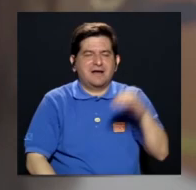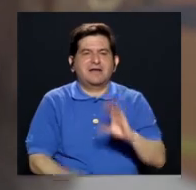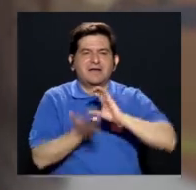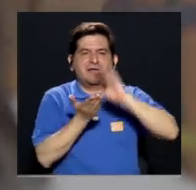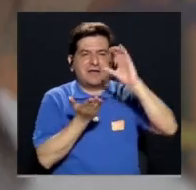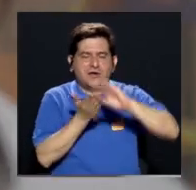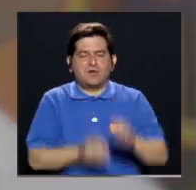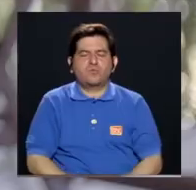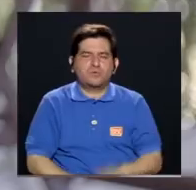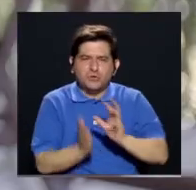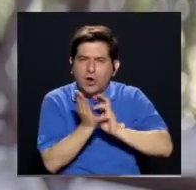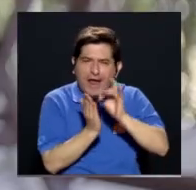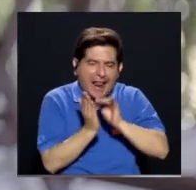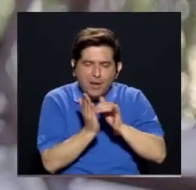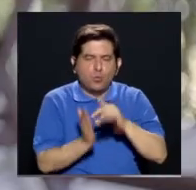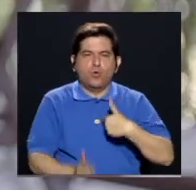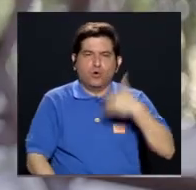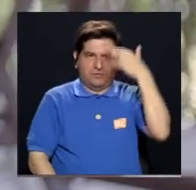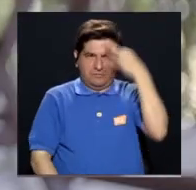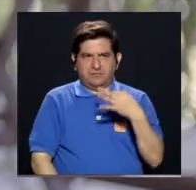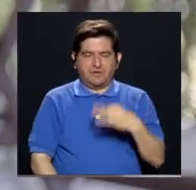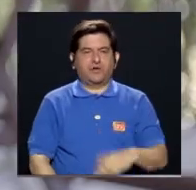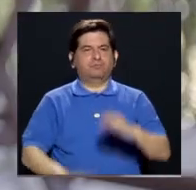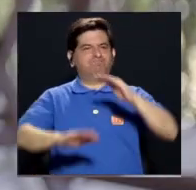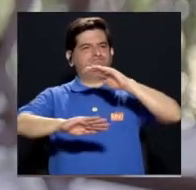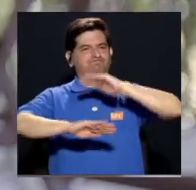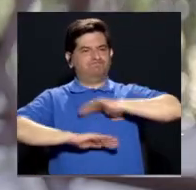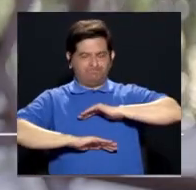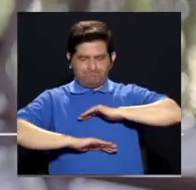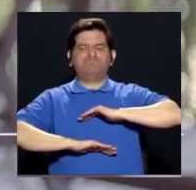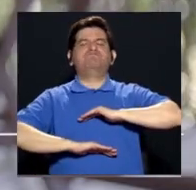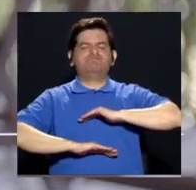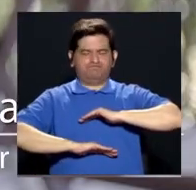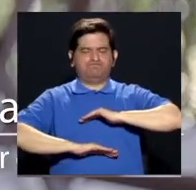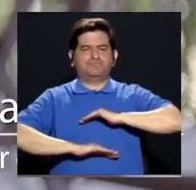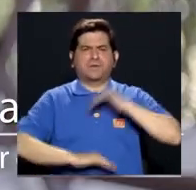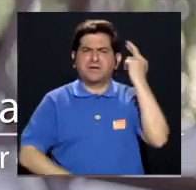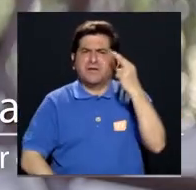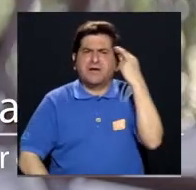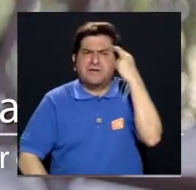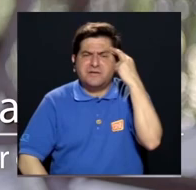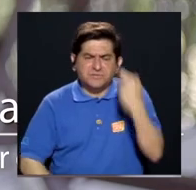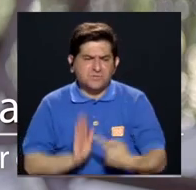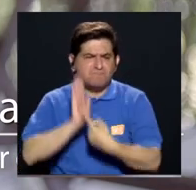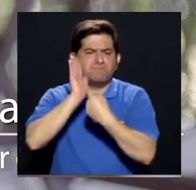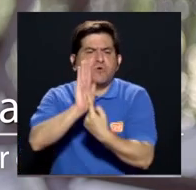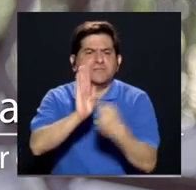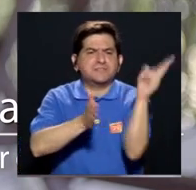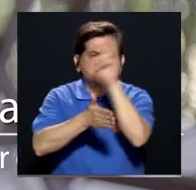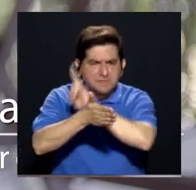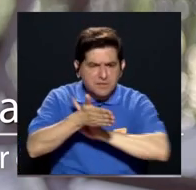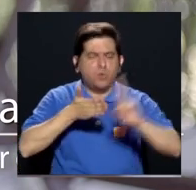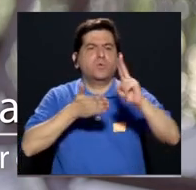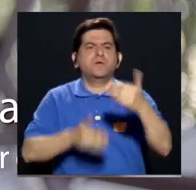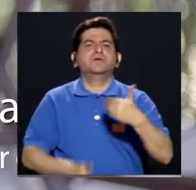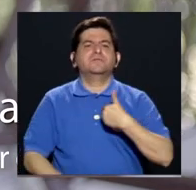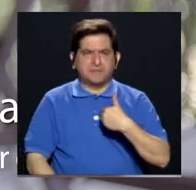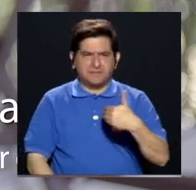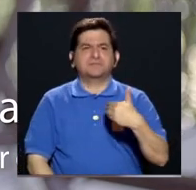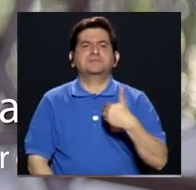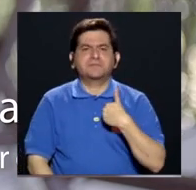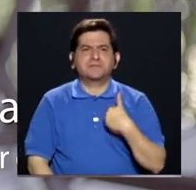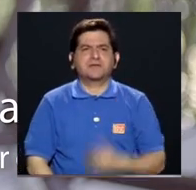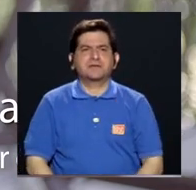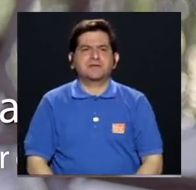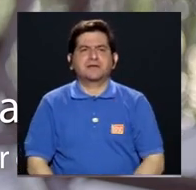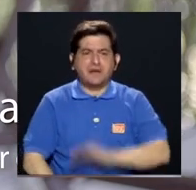el curso de cálculo, me parece a mí que es una satisfacción muy grande porque indica que la universidad tiene